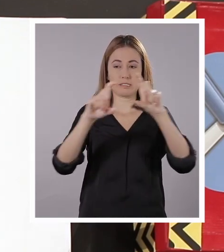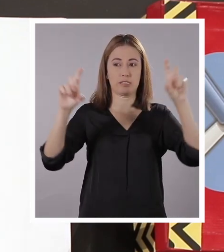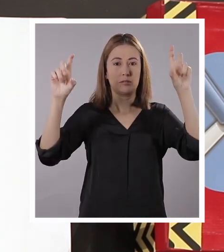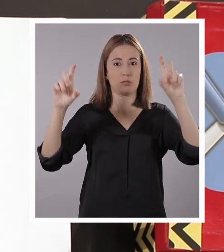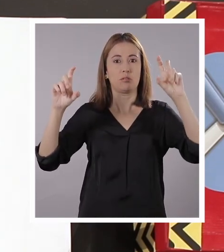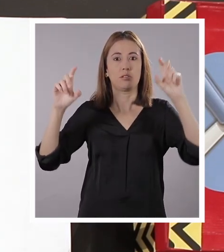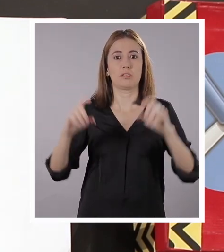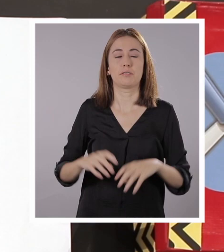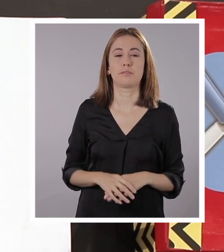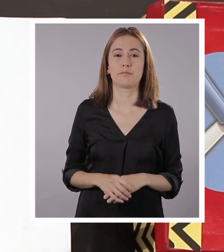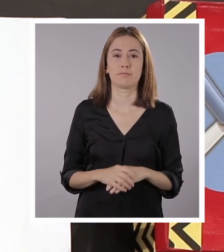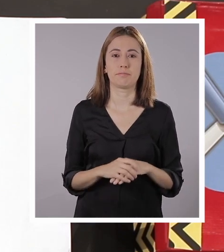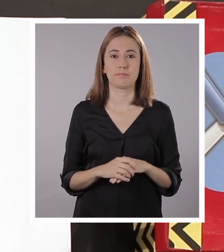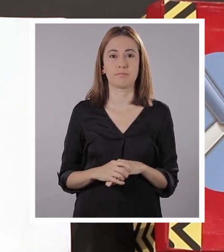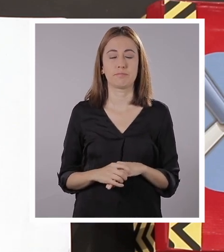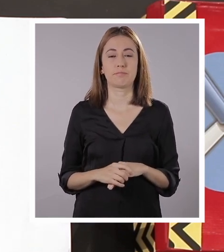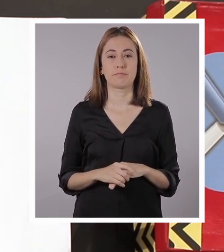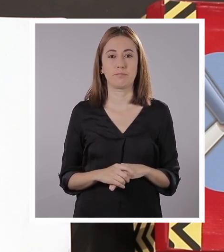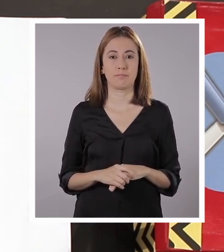Mi